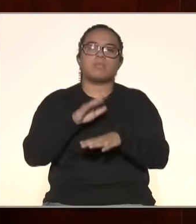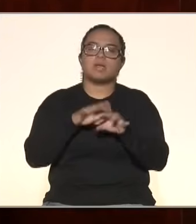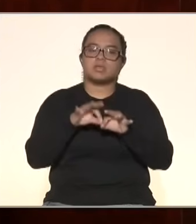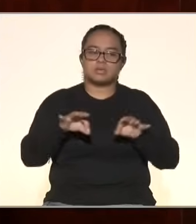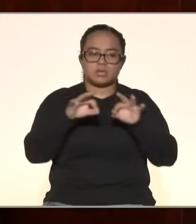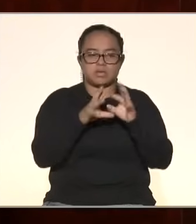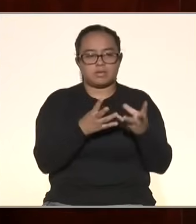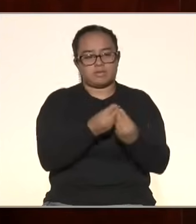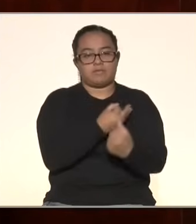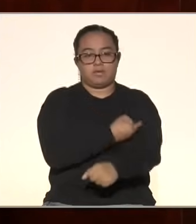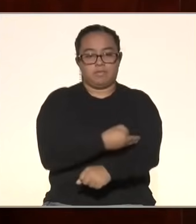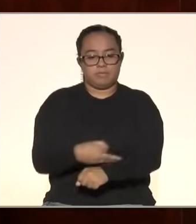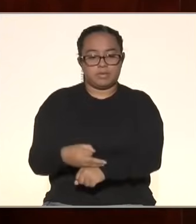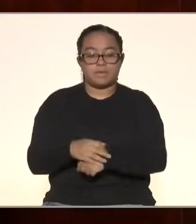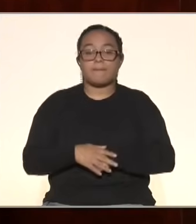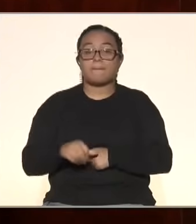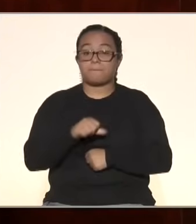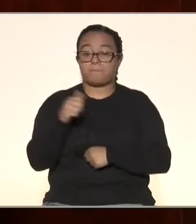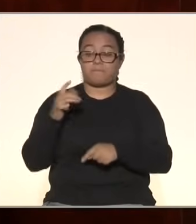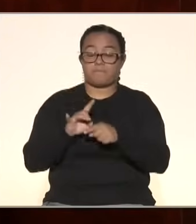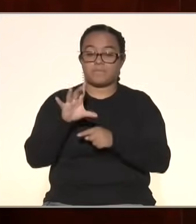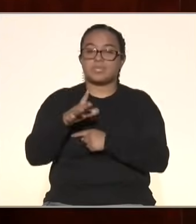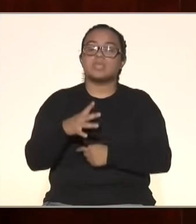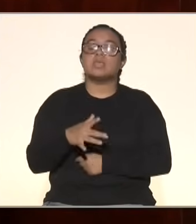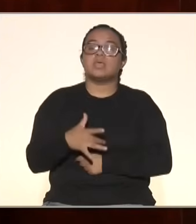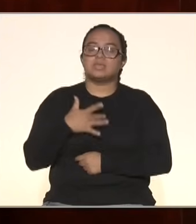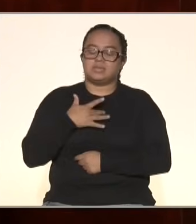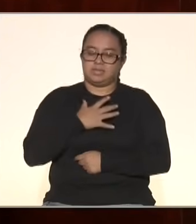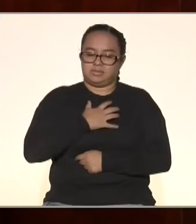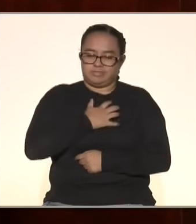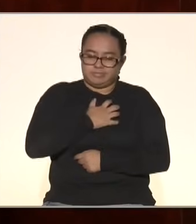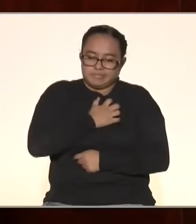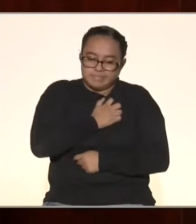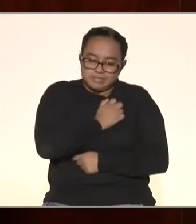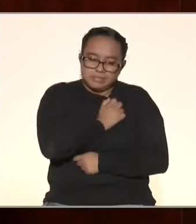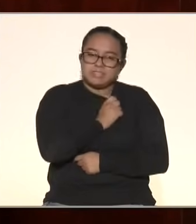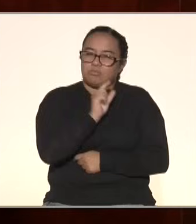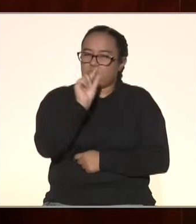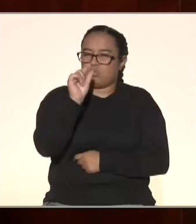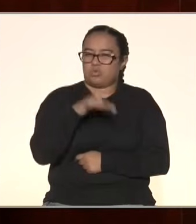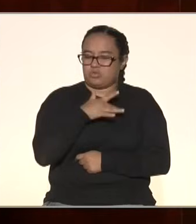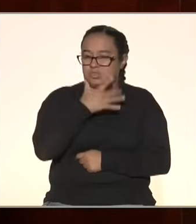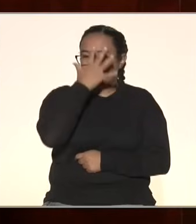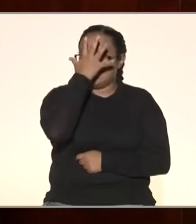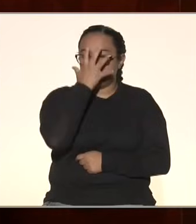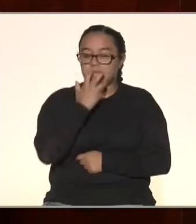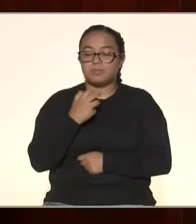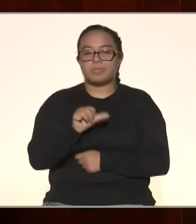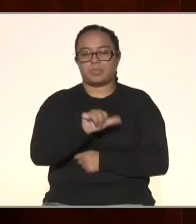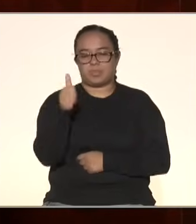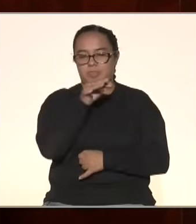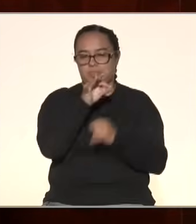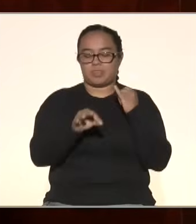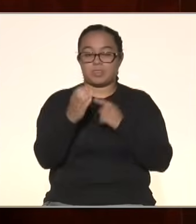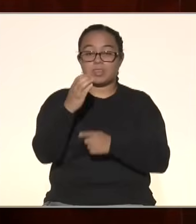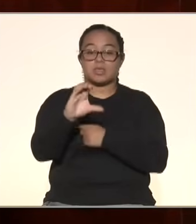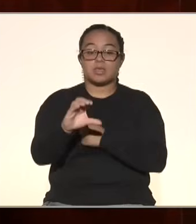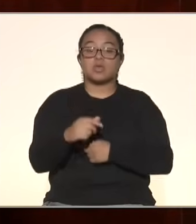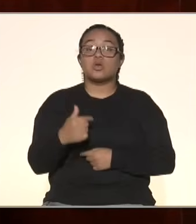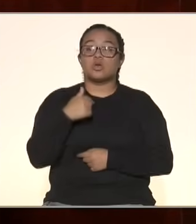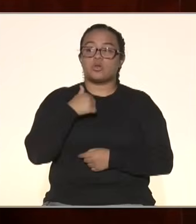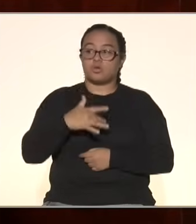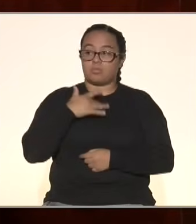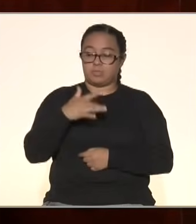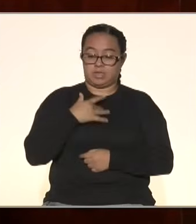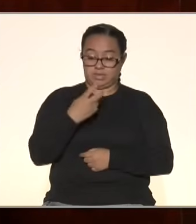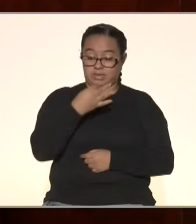Beck Johan también nos dice nostalgia y un poco de tristeza. Y por último, Carmen Luna nos dice, me generan